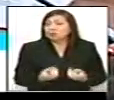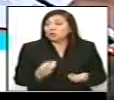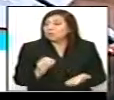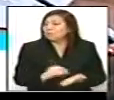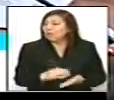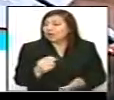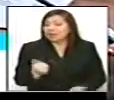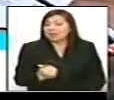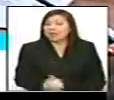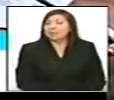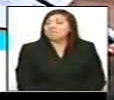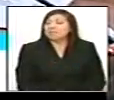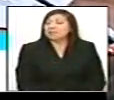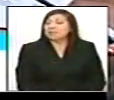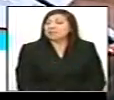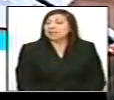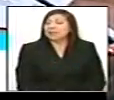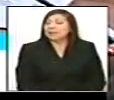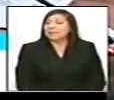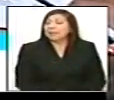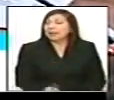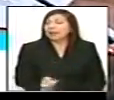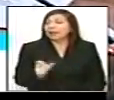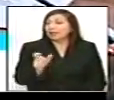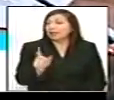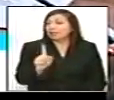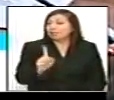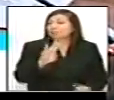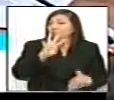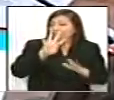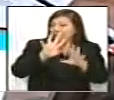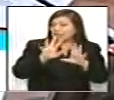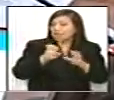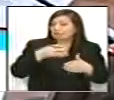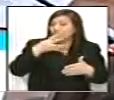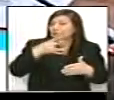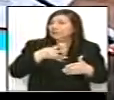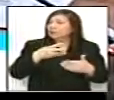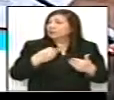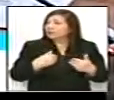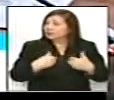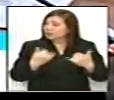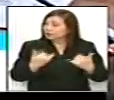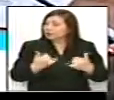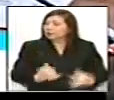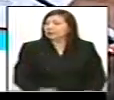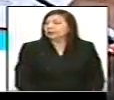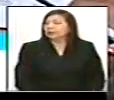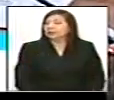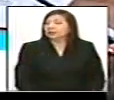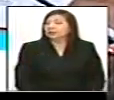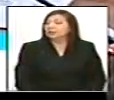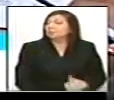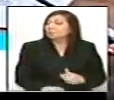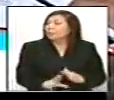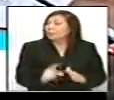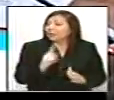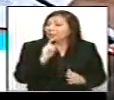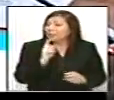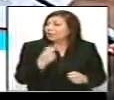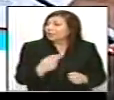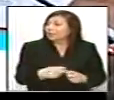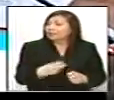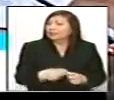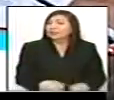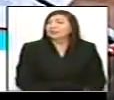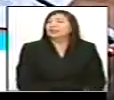rápida, ¿Para que el funcionario evalúe, que cada funcionario debe tener actualizado. Y básicamente no es tan complicado.